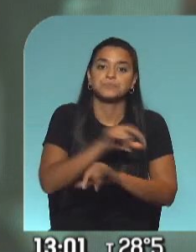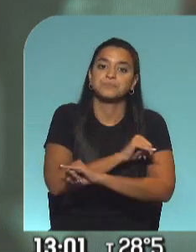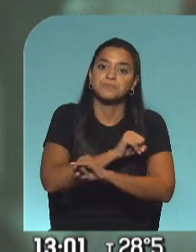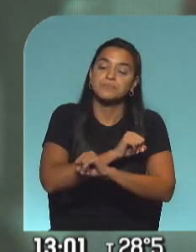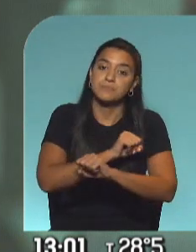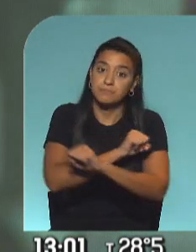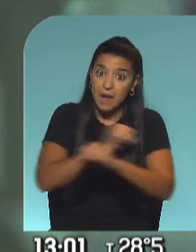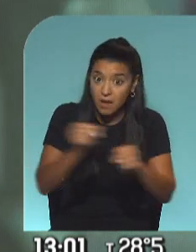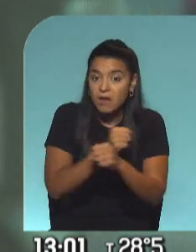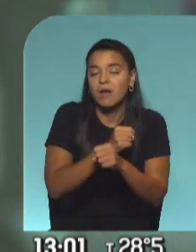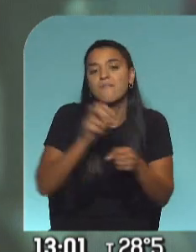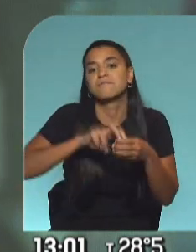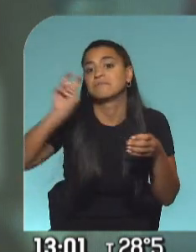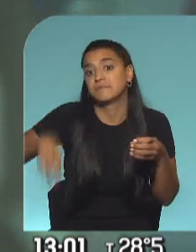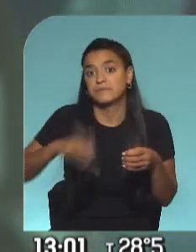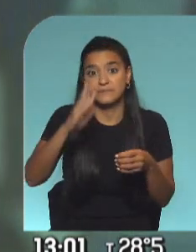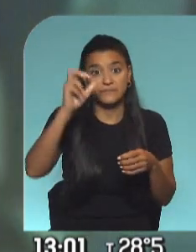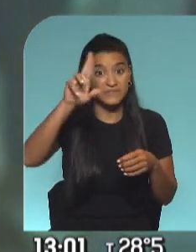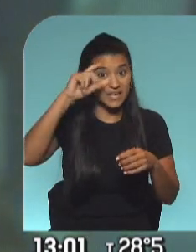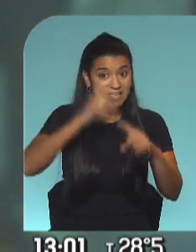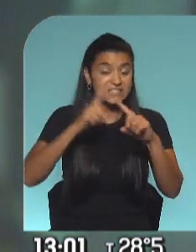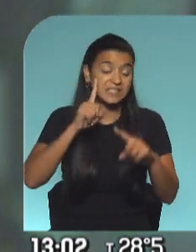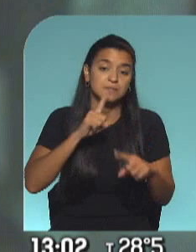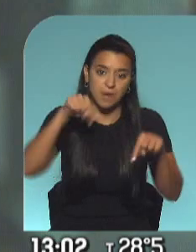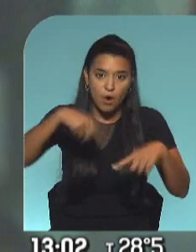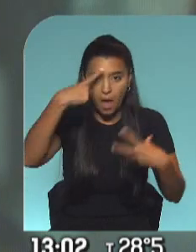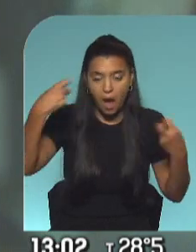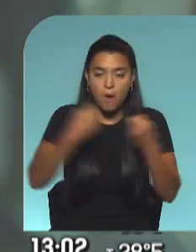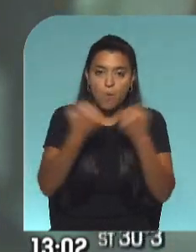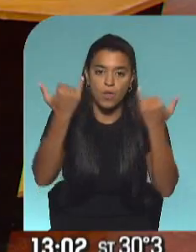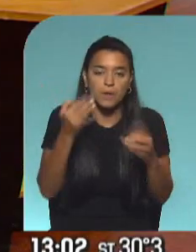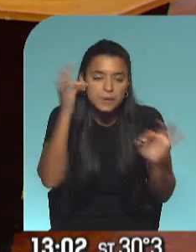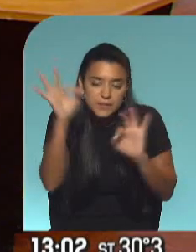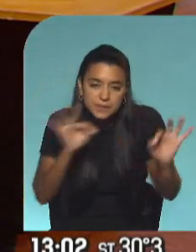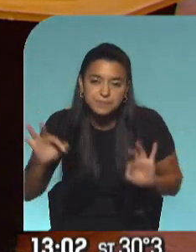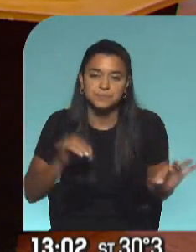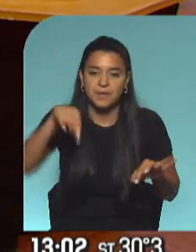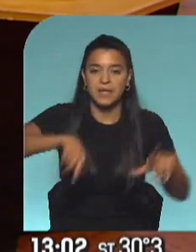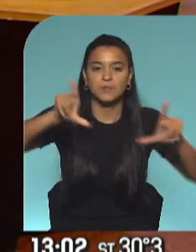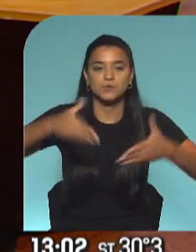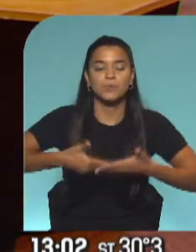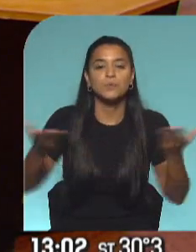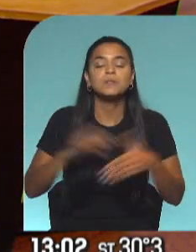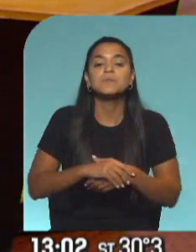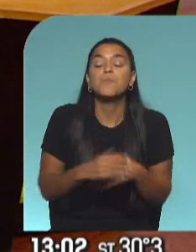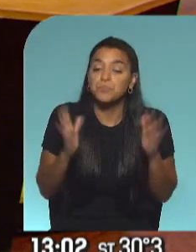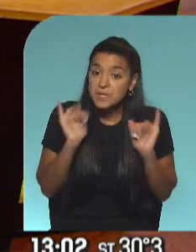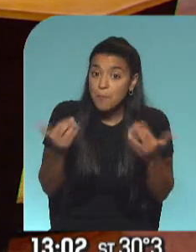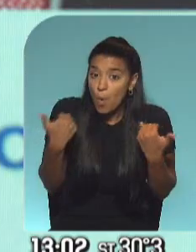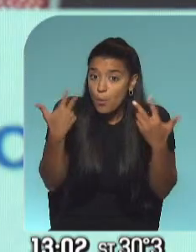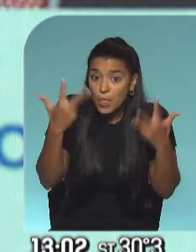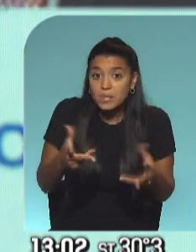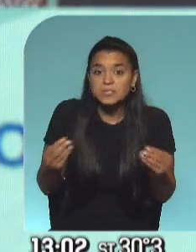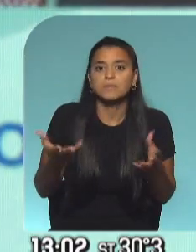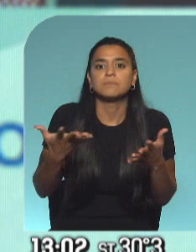pero que no había acuerdo comercial. Bueno, finalmente hay acuerdo y vamos a estar analizándolo aquí en la televisión pública. Y quizá lo que sí podemos decir es que